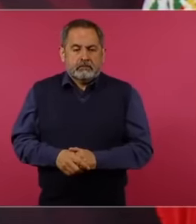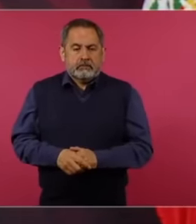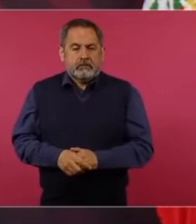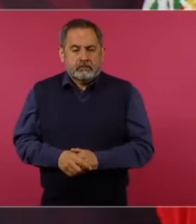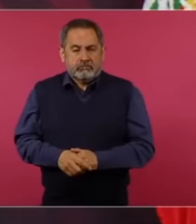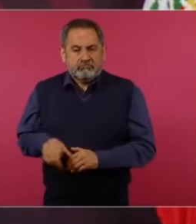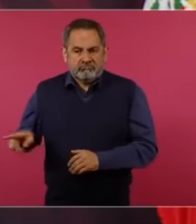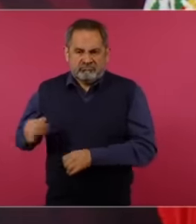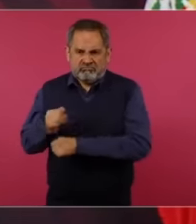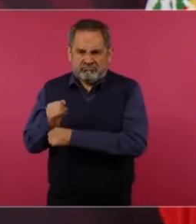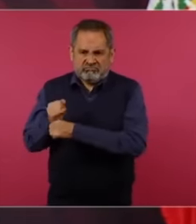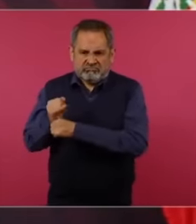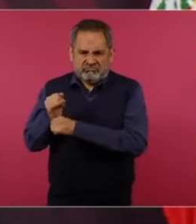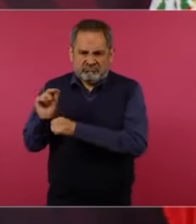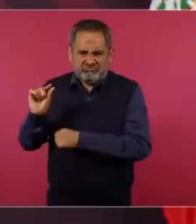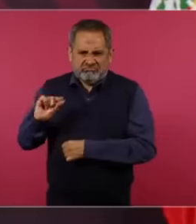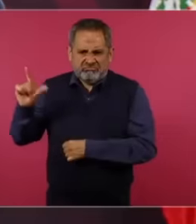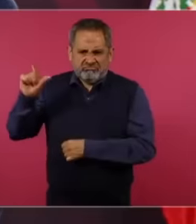Investigador,